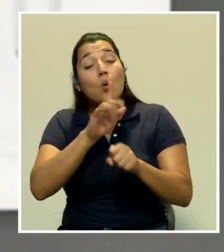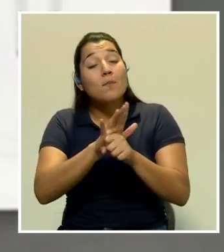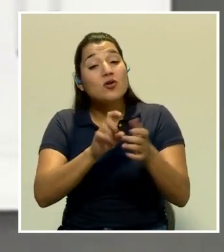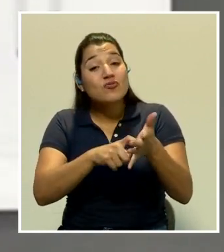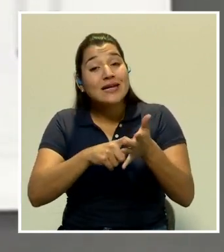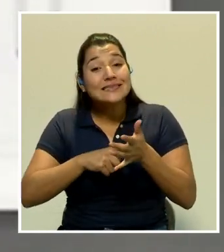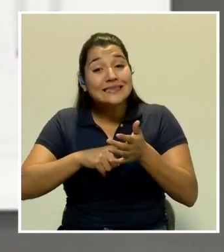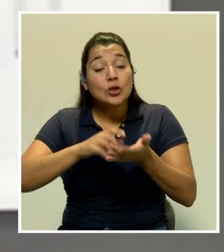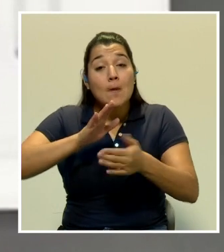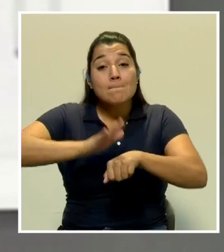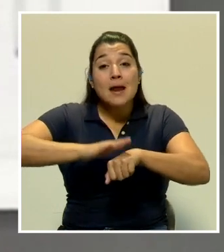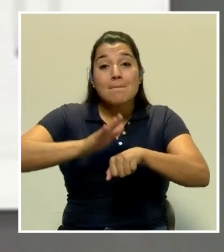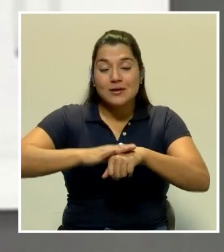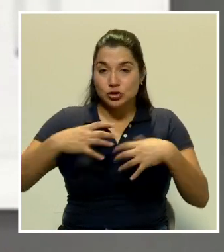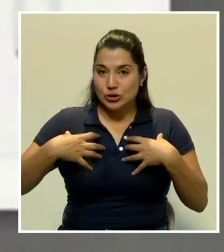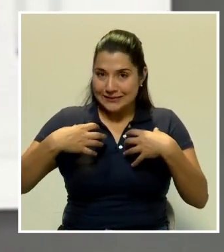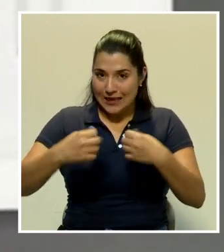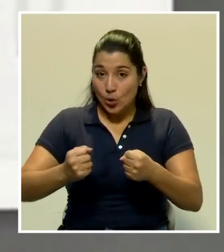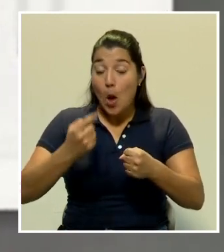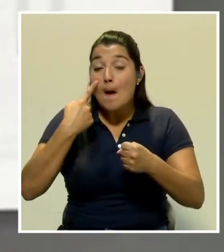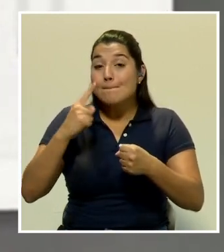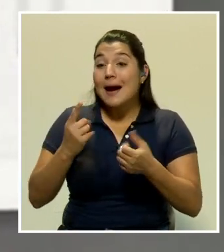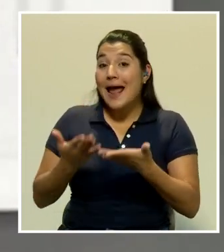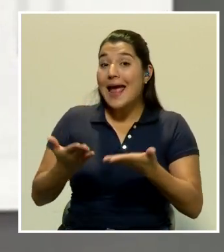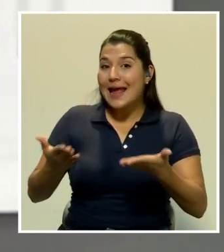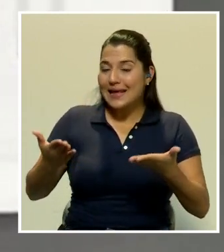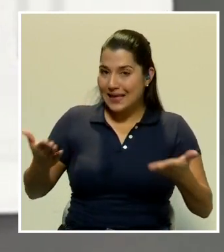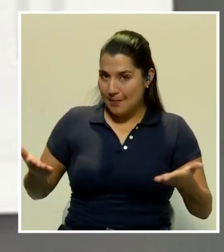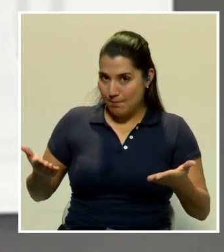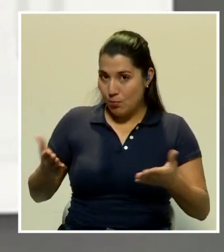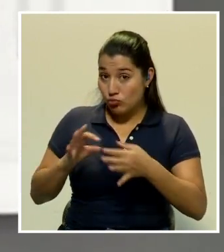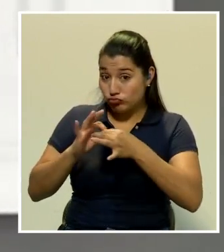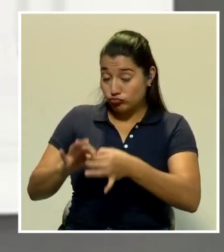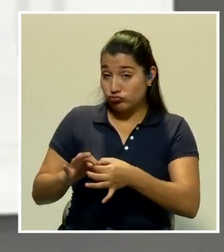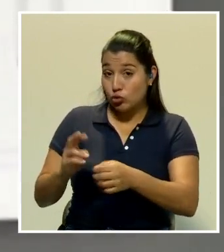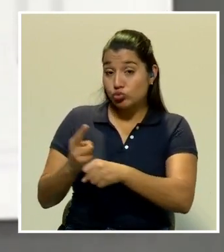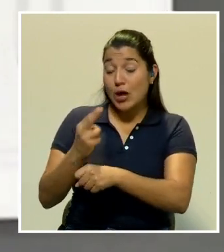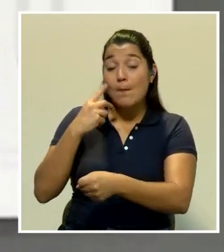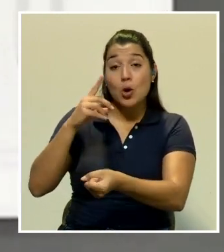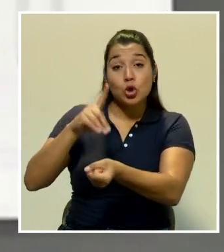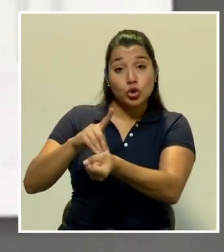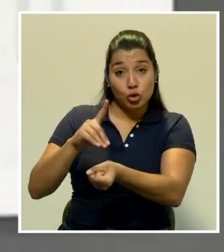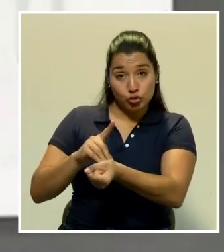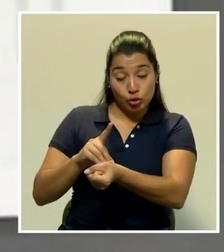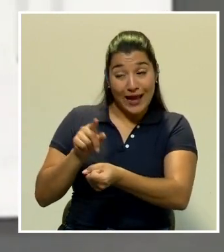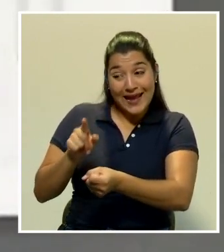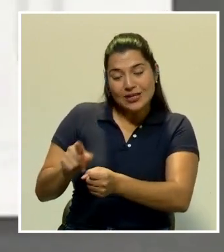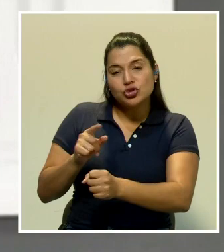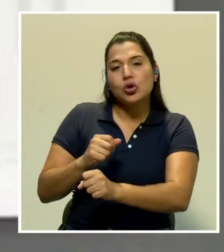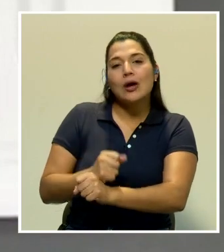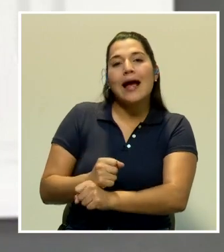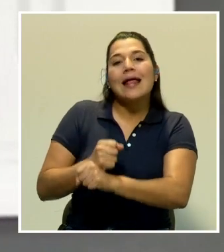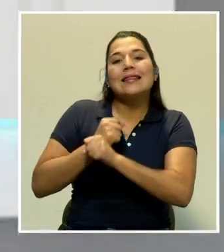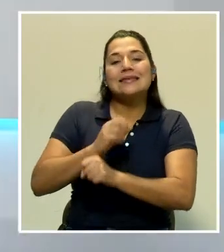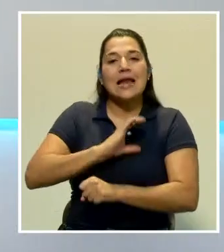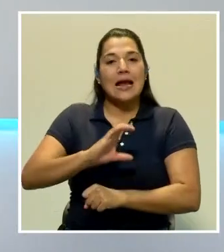para equipo médico, los cuales garantizan la efectividad del producto, factor determinante en testeos de este